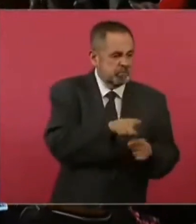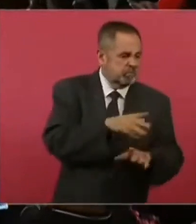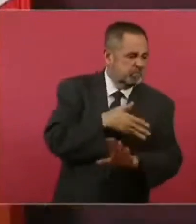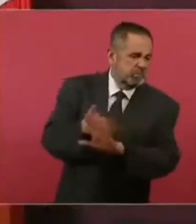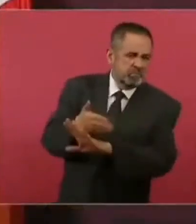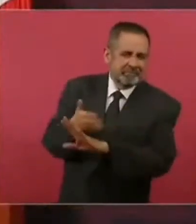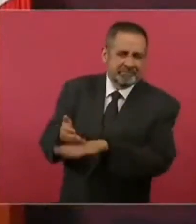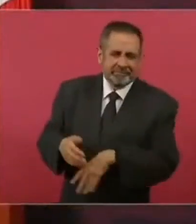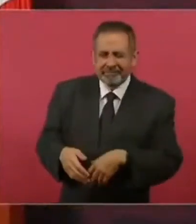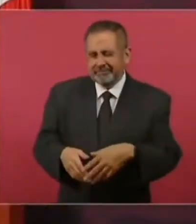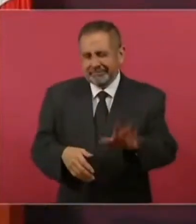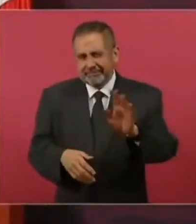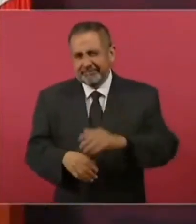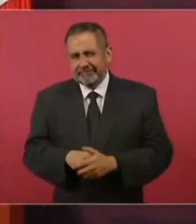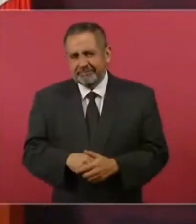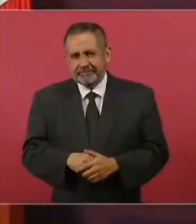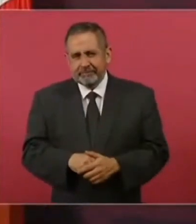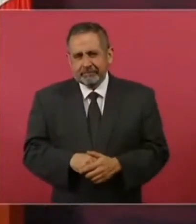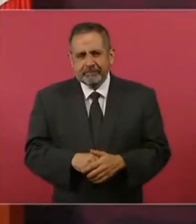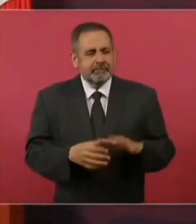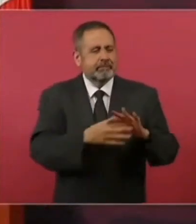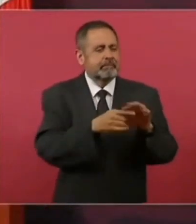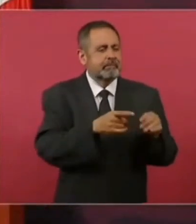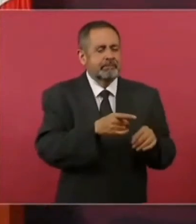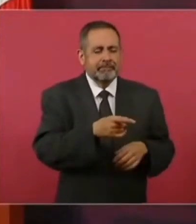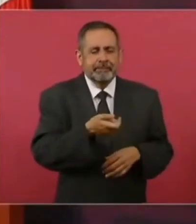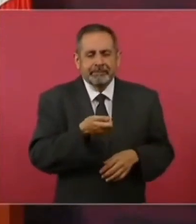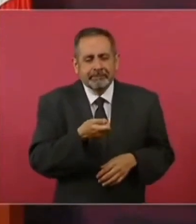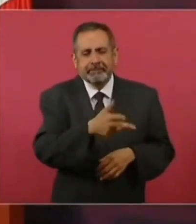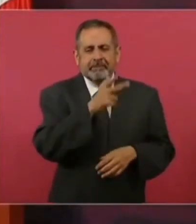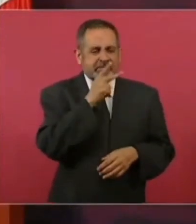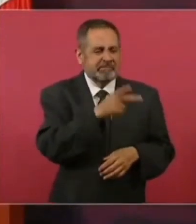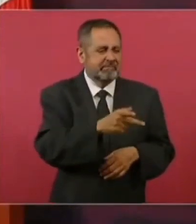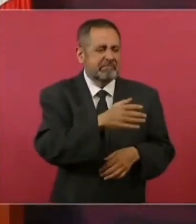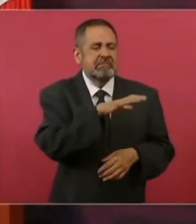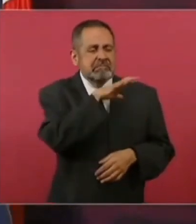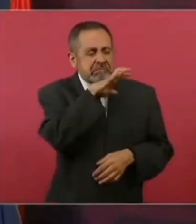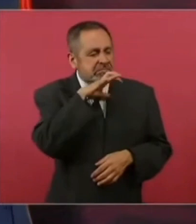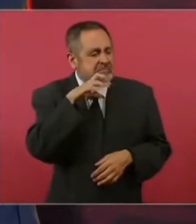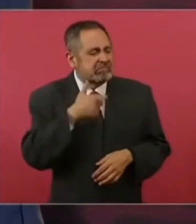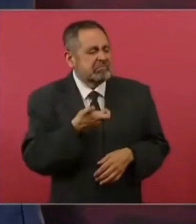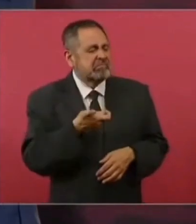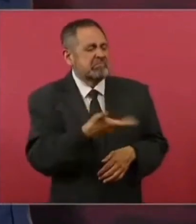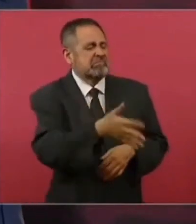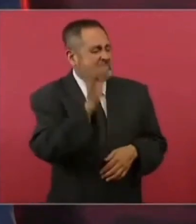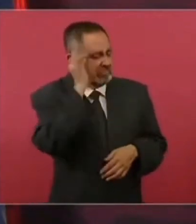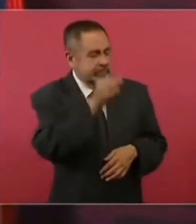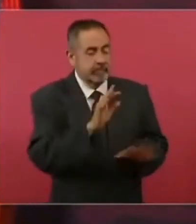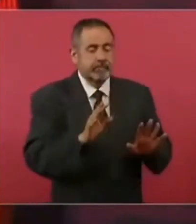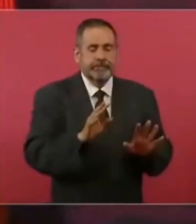porque hay que ser ya elegantes, ¿no? No hay que hablar de chayote, eso es